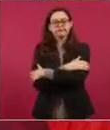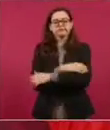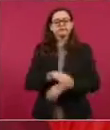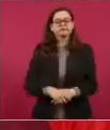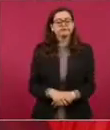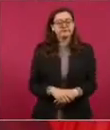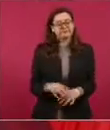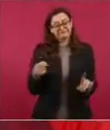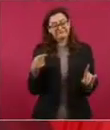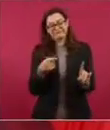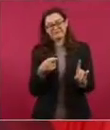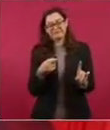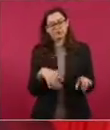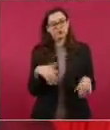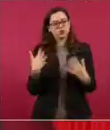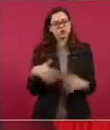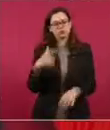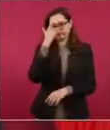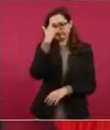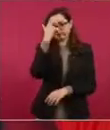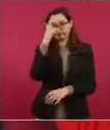que